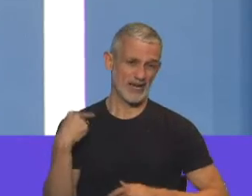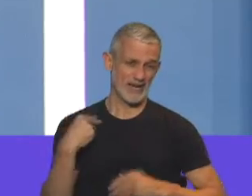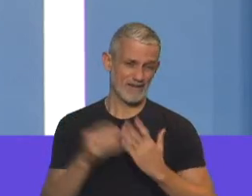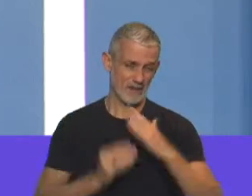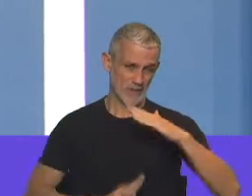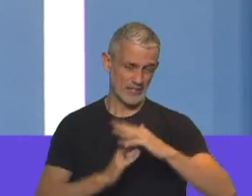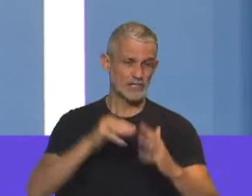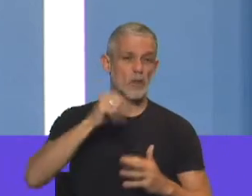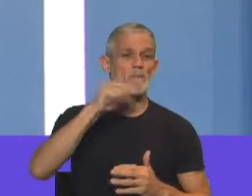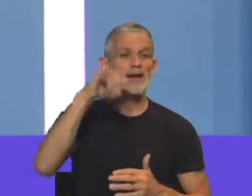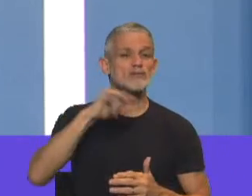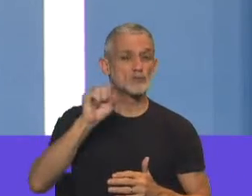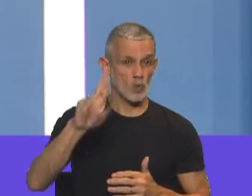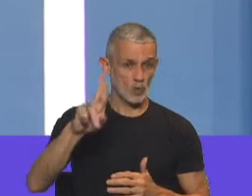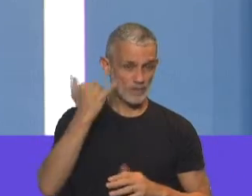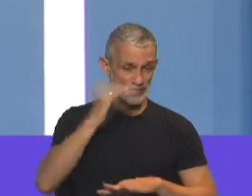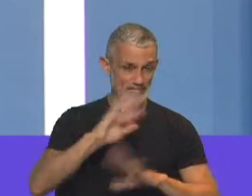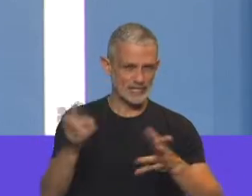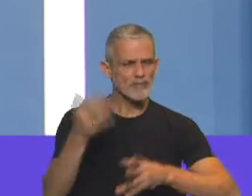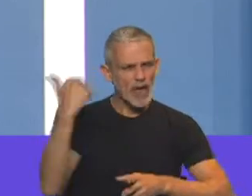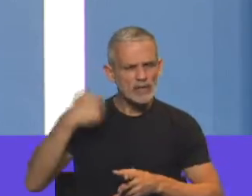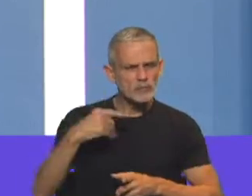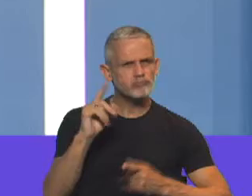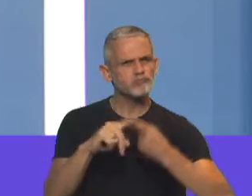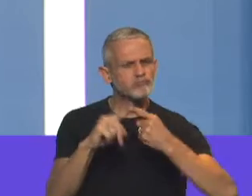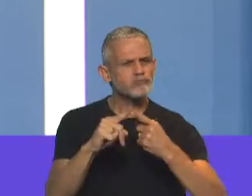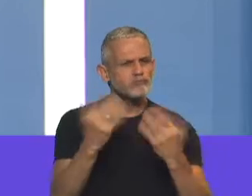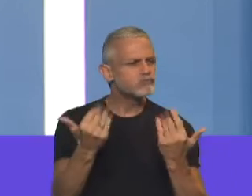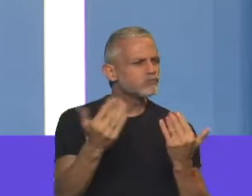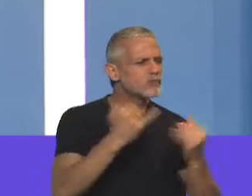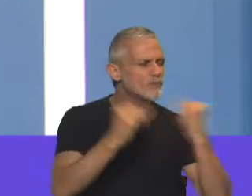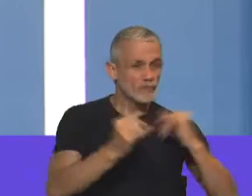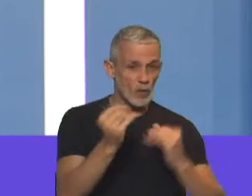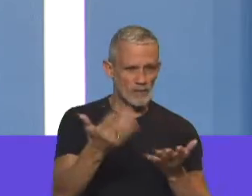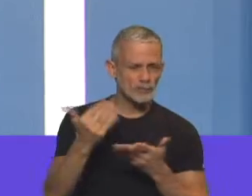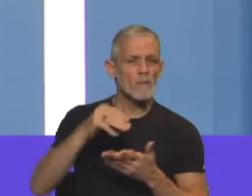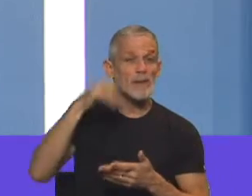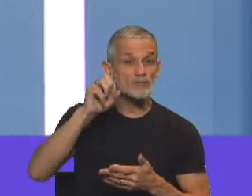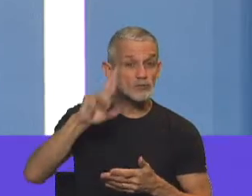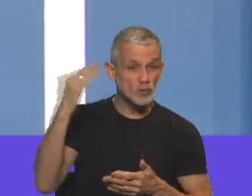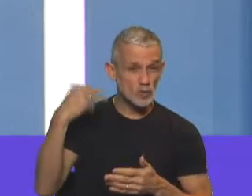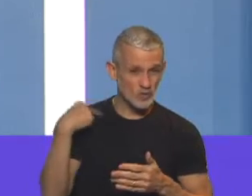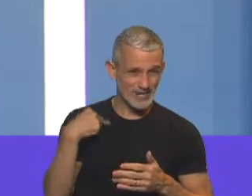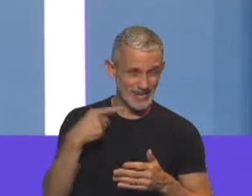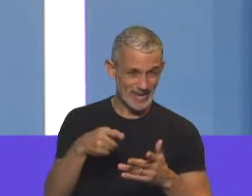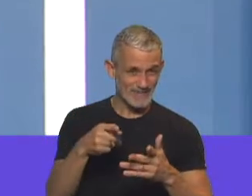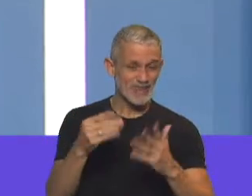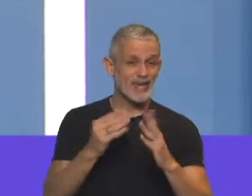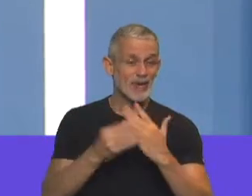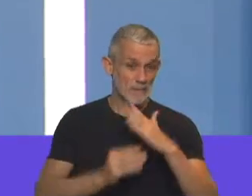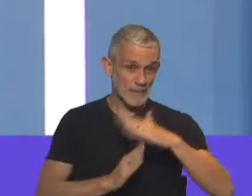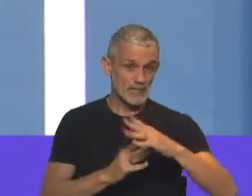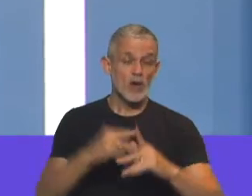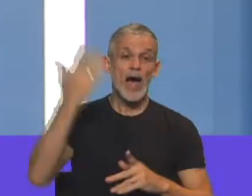que en alguna oportunidad voy haciendo referencia y buscando data mansur en algún momento cuando